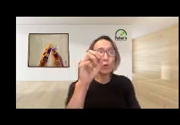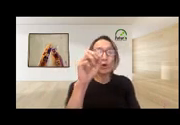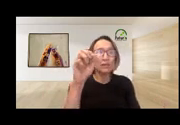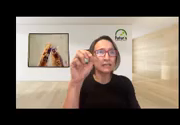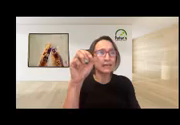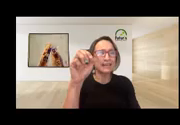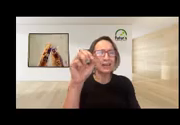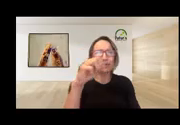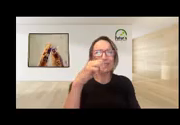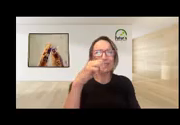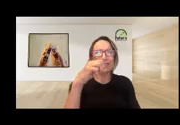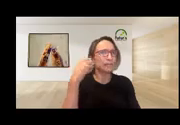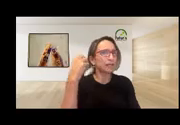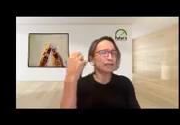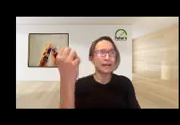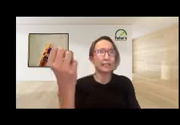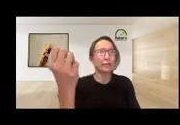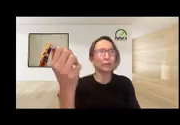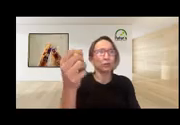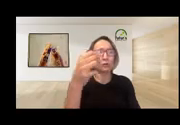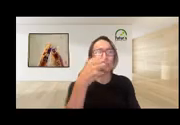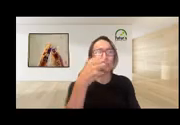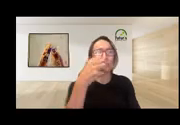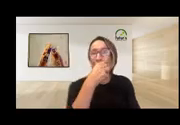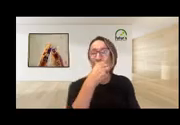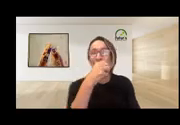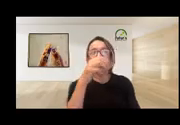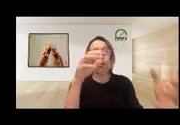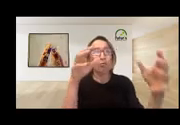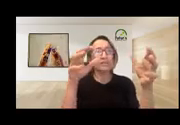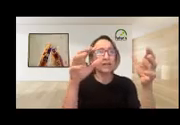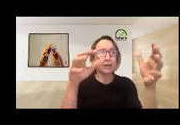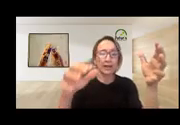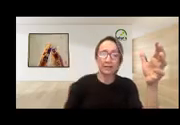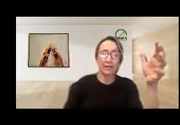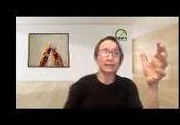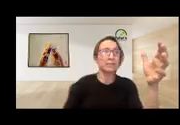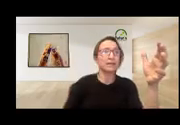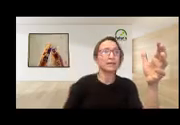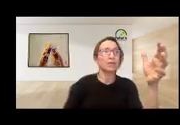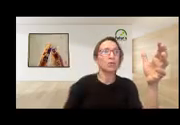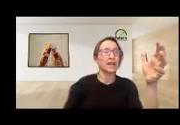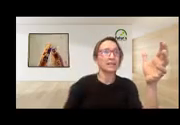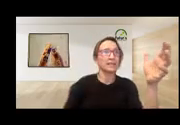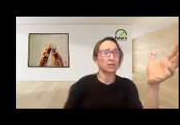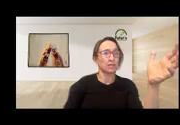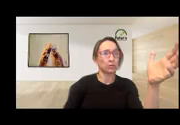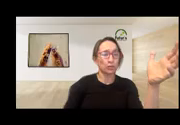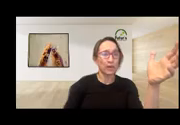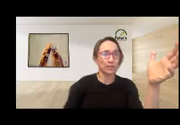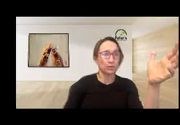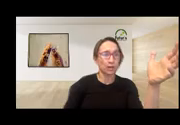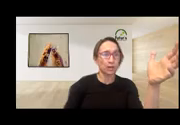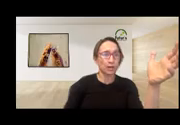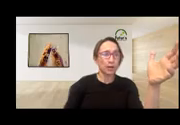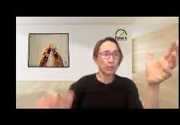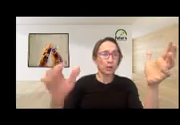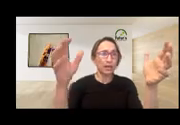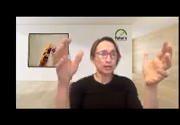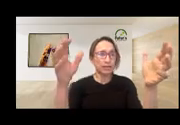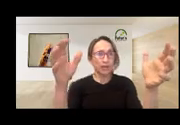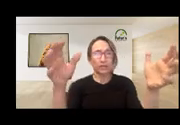Se hicieron dibujos detallados, centenares de fotos para ver cómo estaban exactamente organizados estos